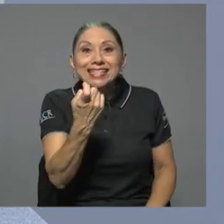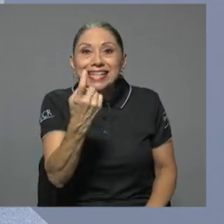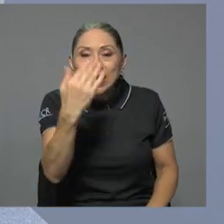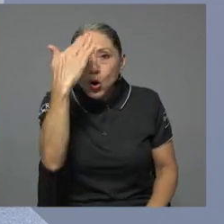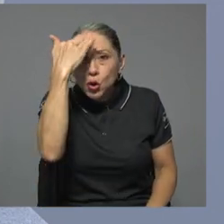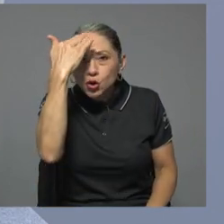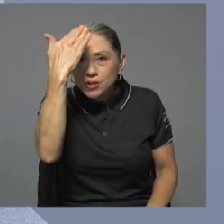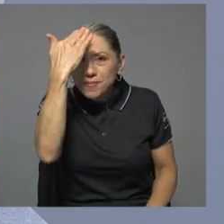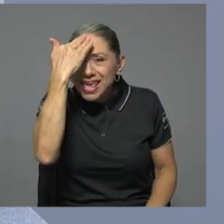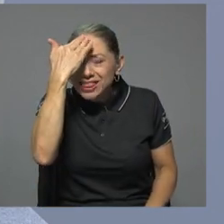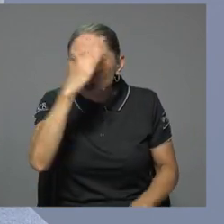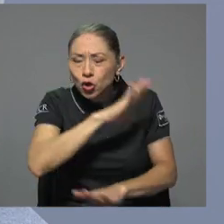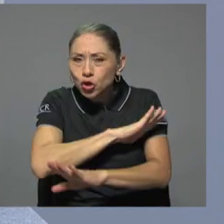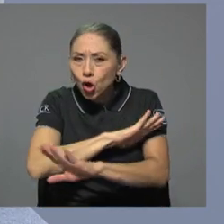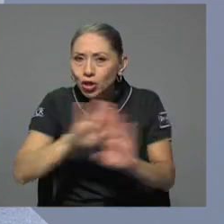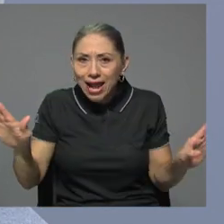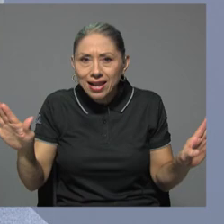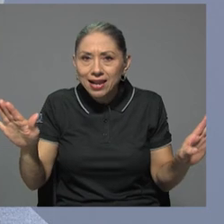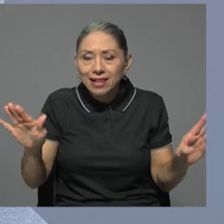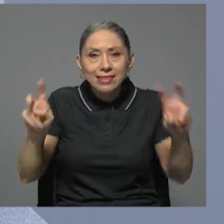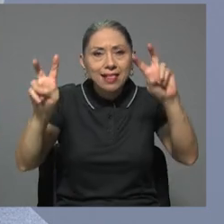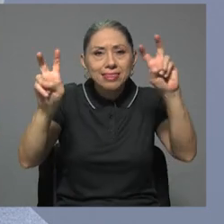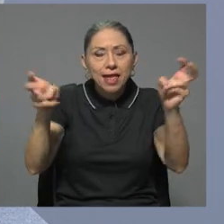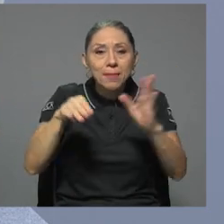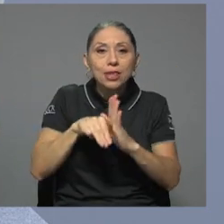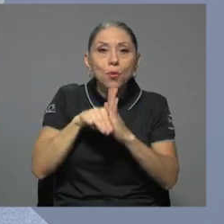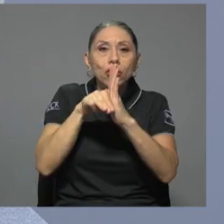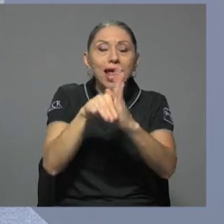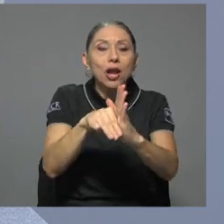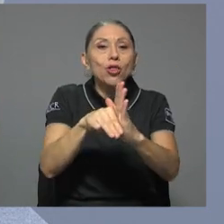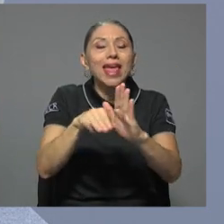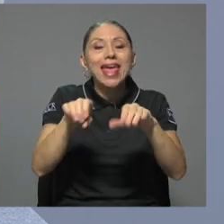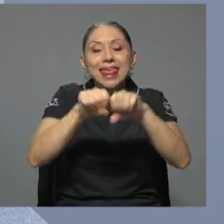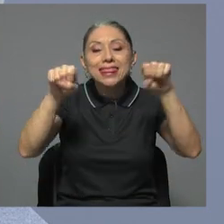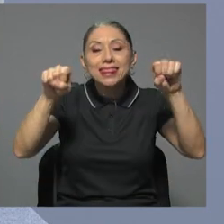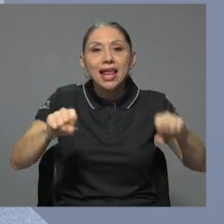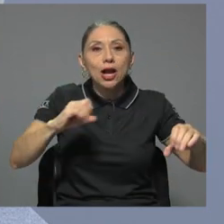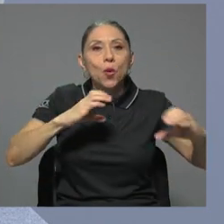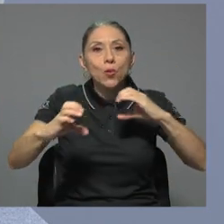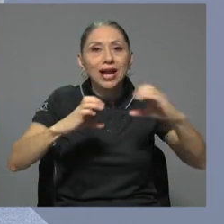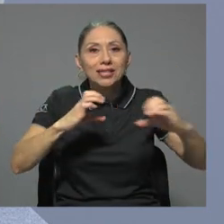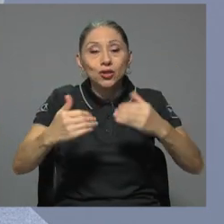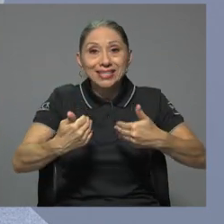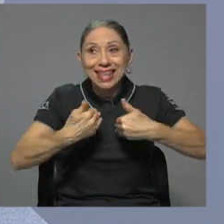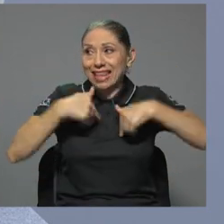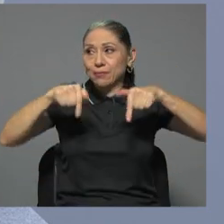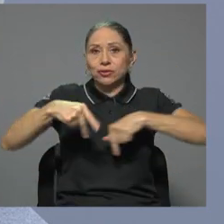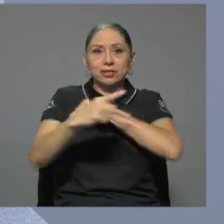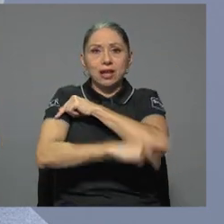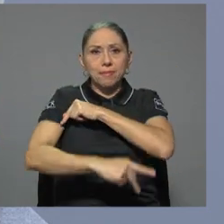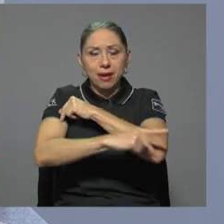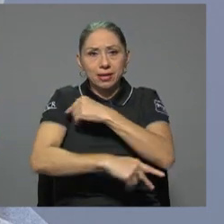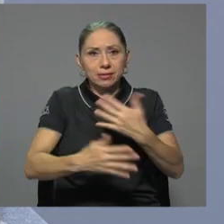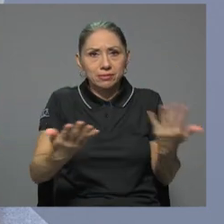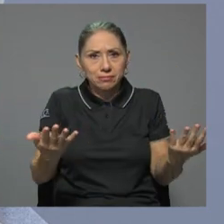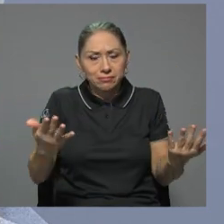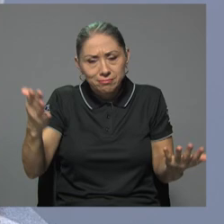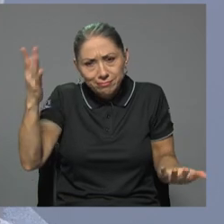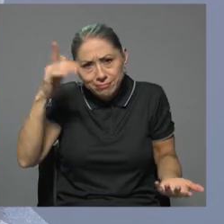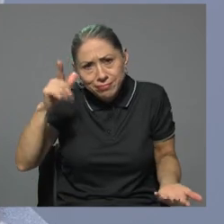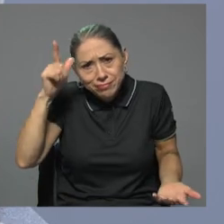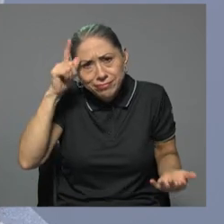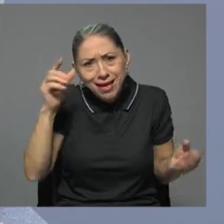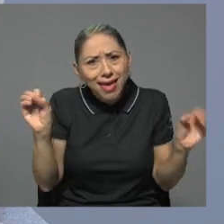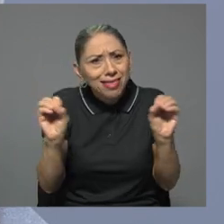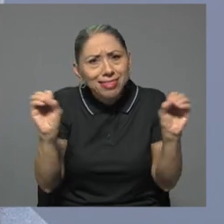del tema y del modelo de telecomunicaciones que tenemos en el país y evidentemente nadie está de acuerdo